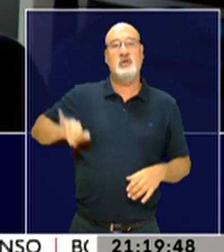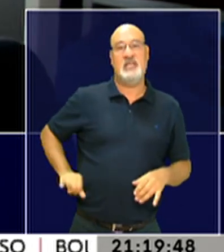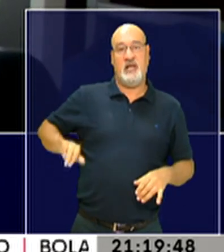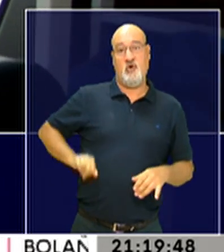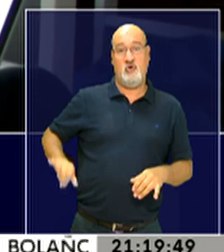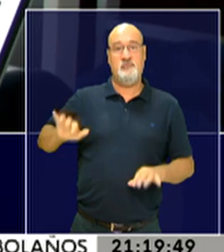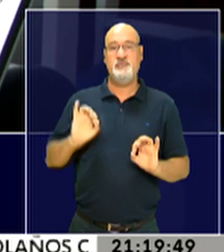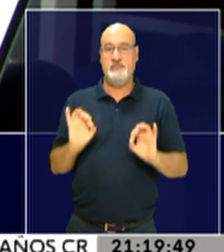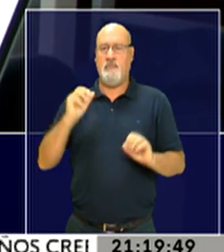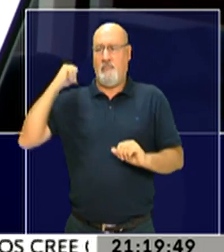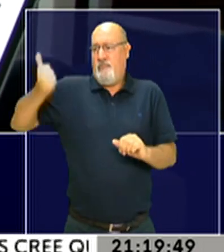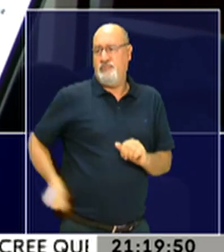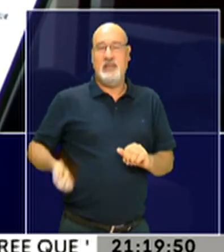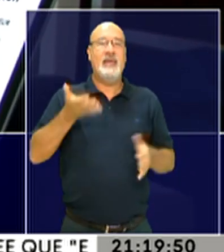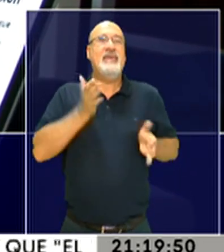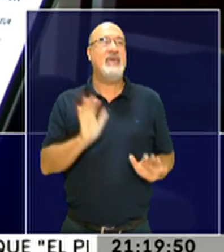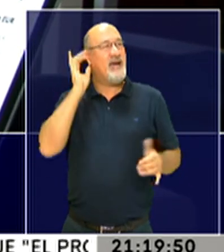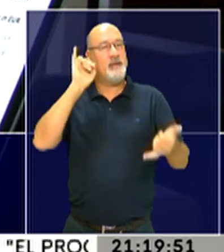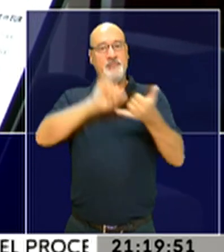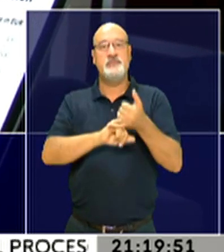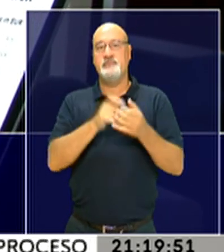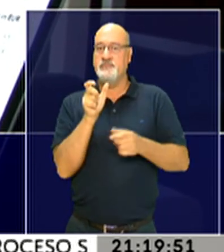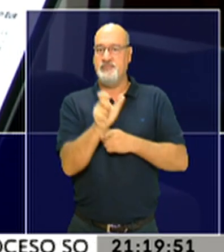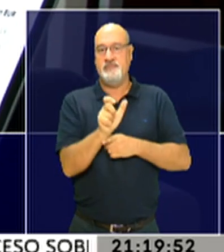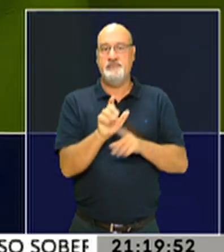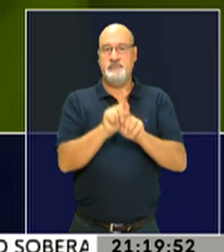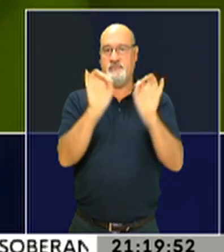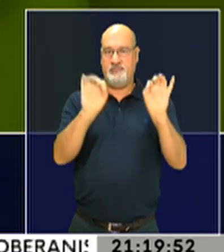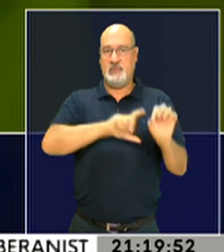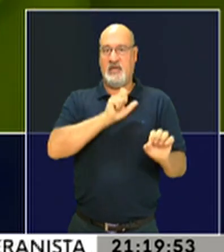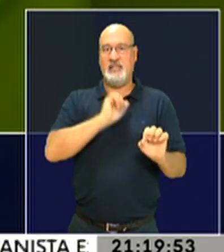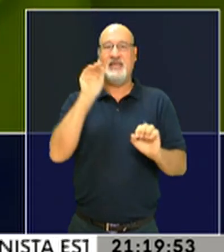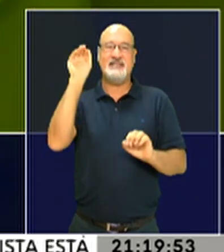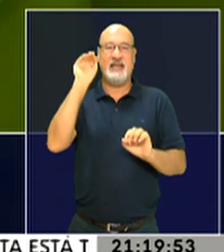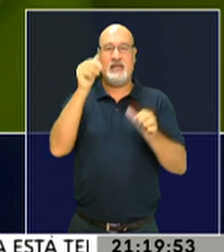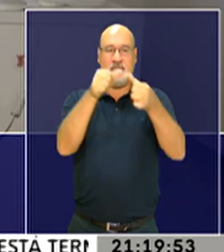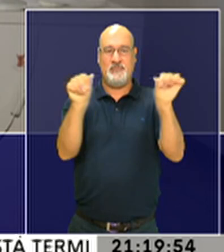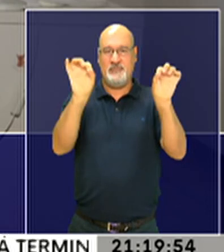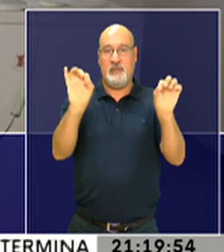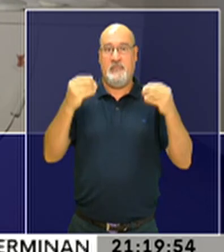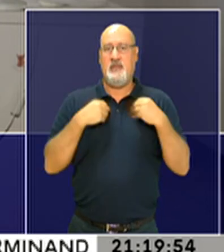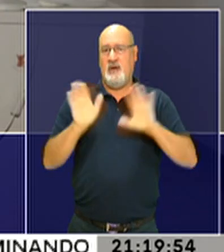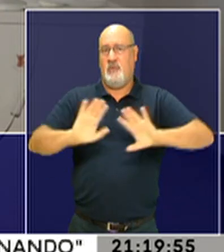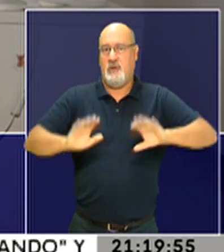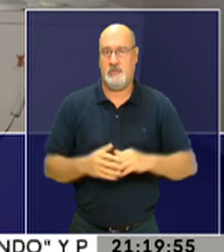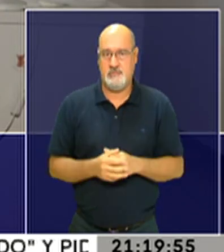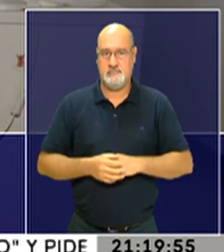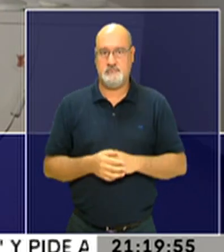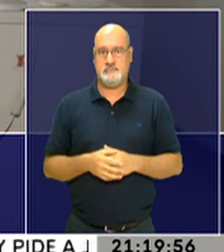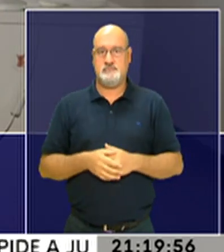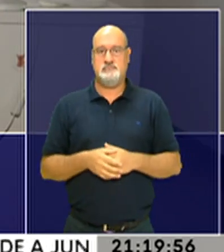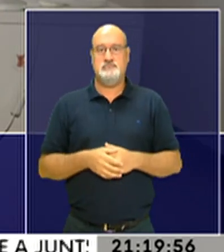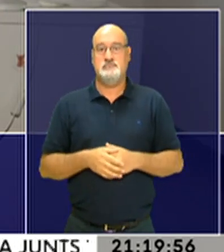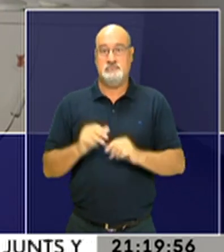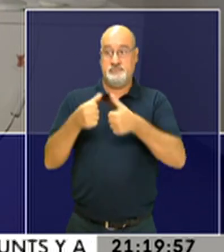dolina ha sido declarada agente extranjera una etiqueta que convierte su vida nos dice en un infierno el tonto deja ver versión a wave